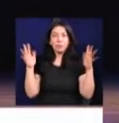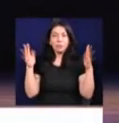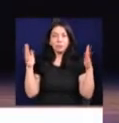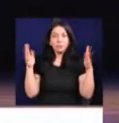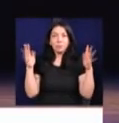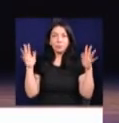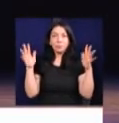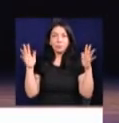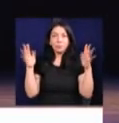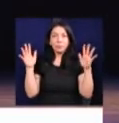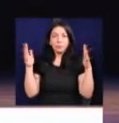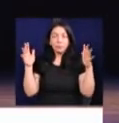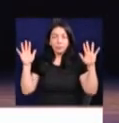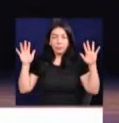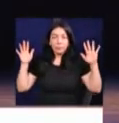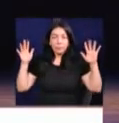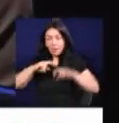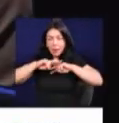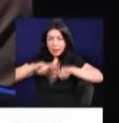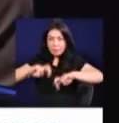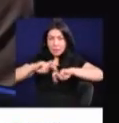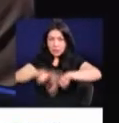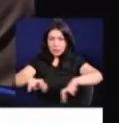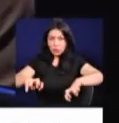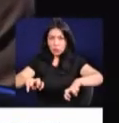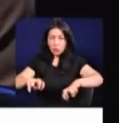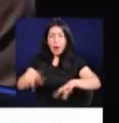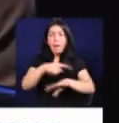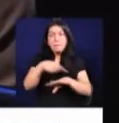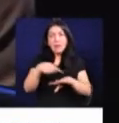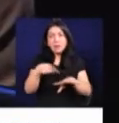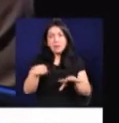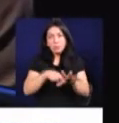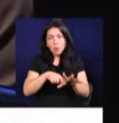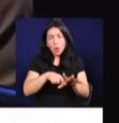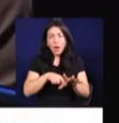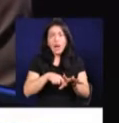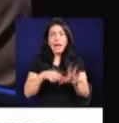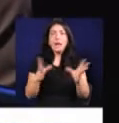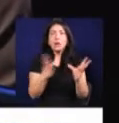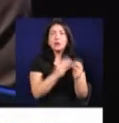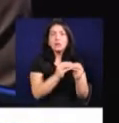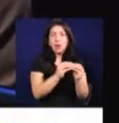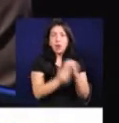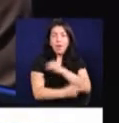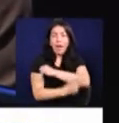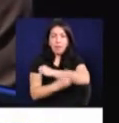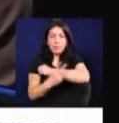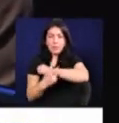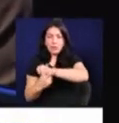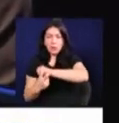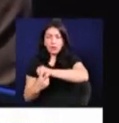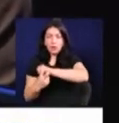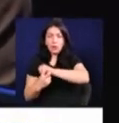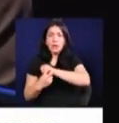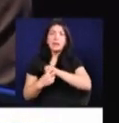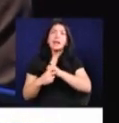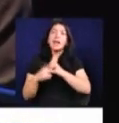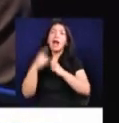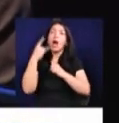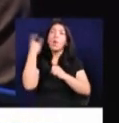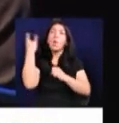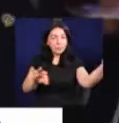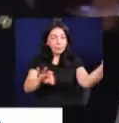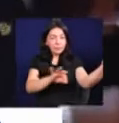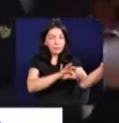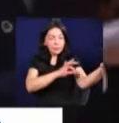de como nosotros tenemos qué en hacer esfuerzos individuales y colectivos para